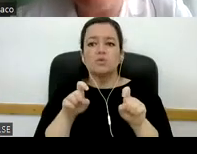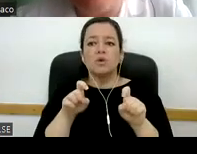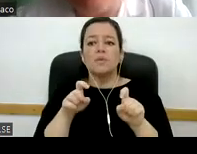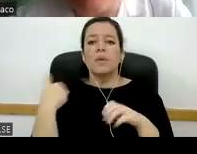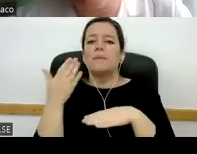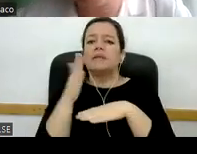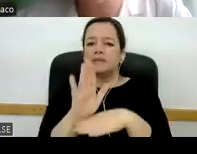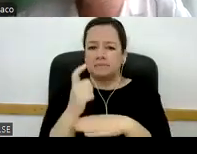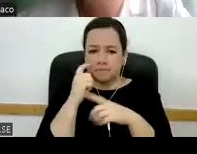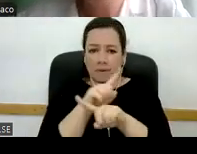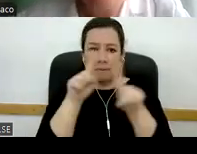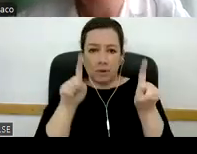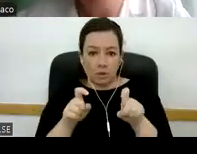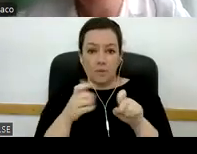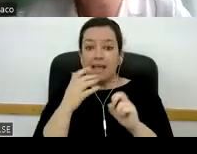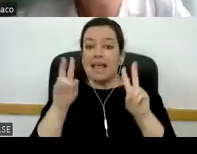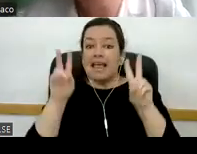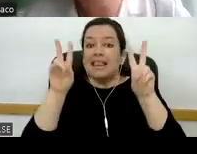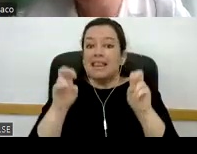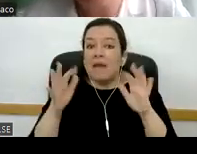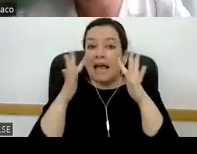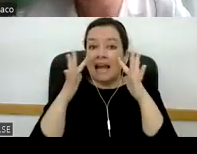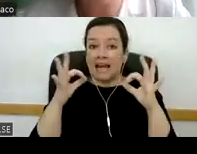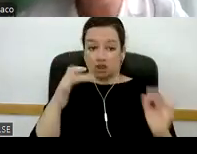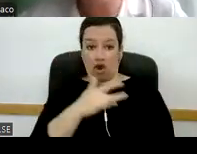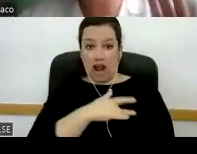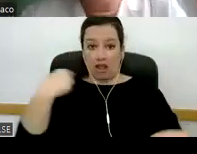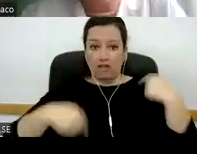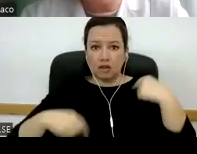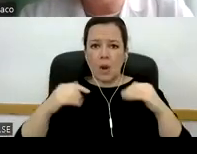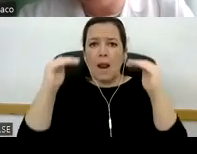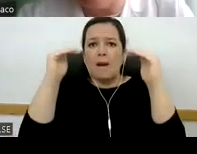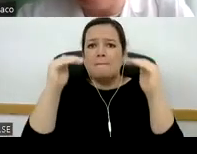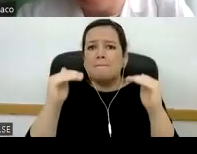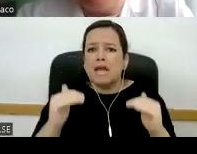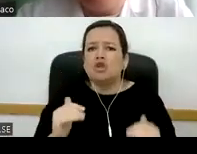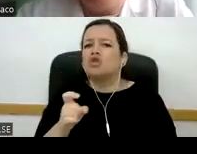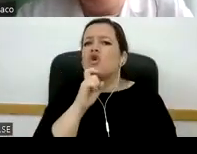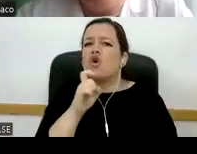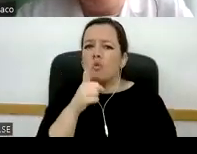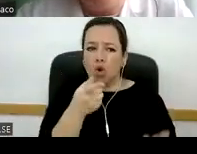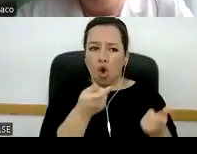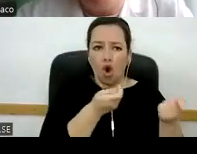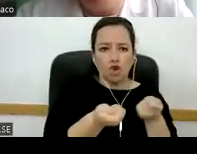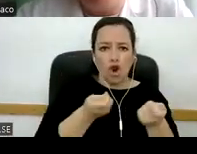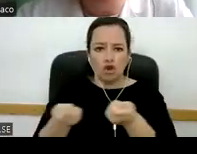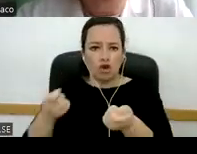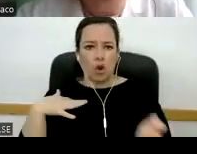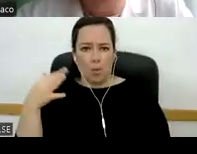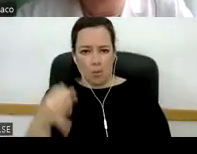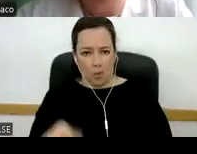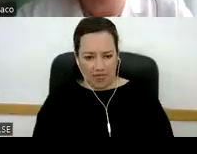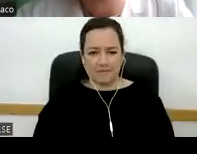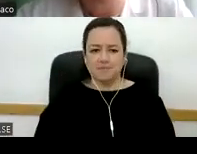presentación es esta que veis aquí. ¿Sabes cuánto disminuye el riesgo cardiovascular con cada factor que controlas? Vamos a